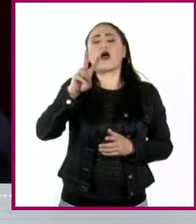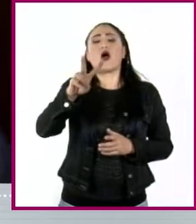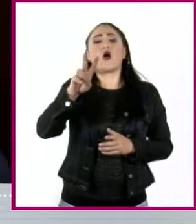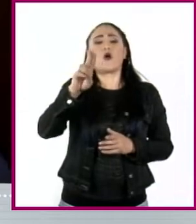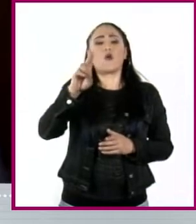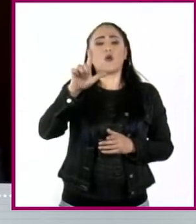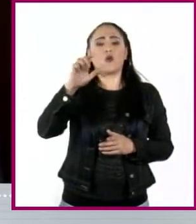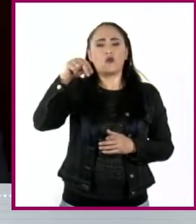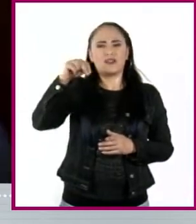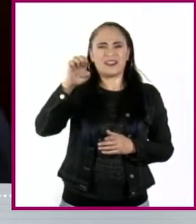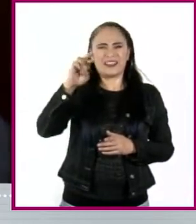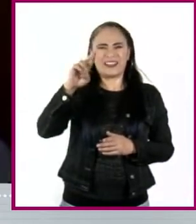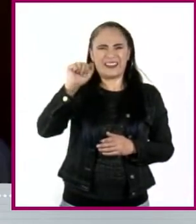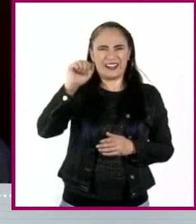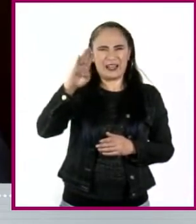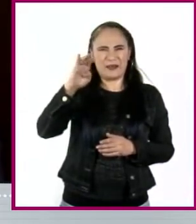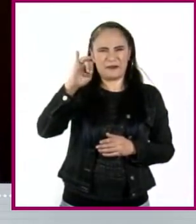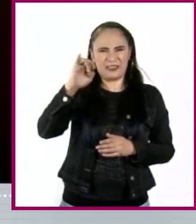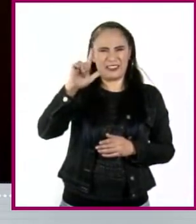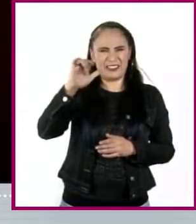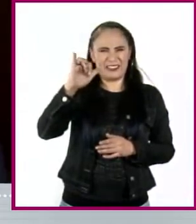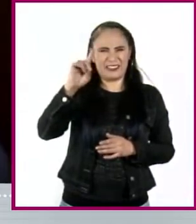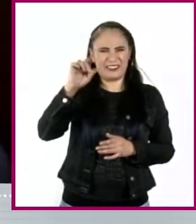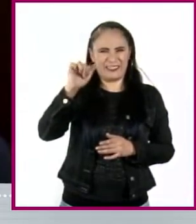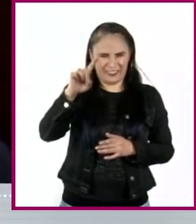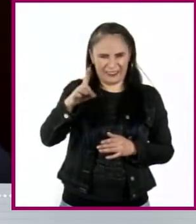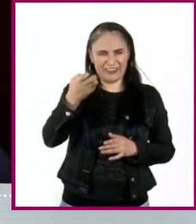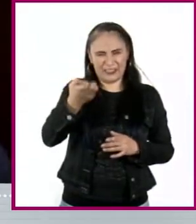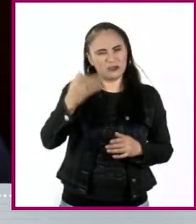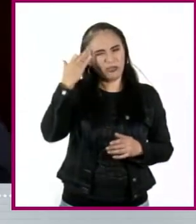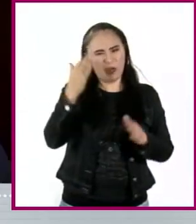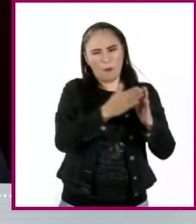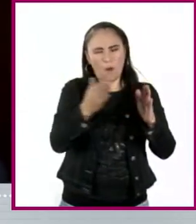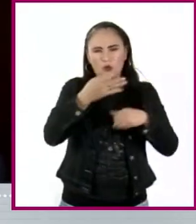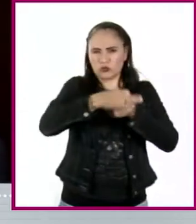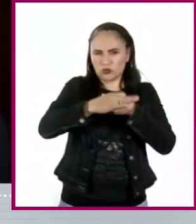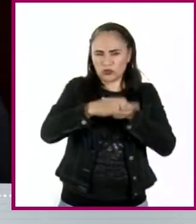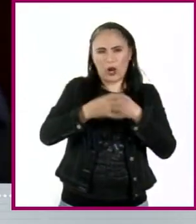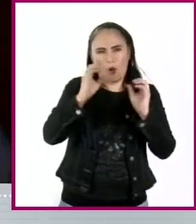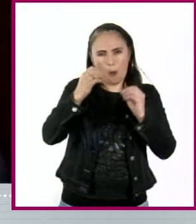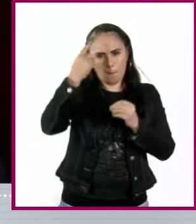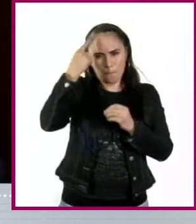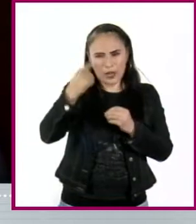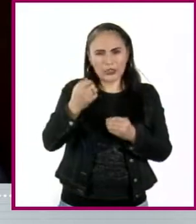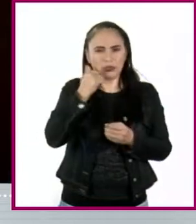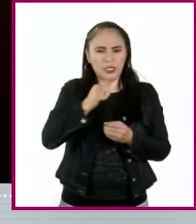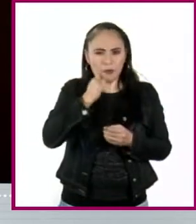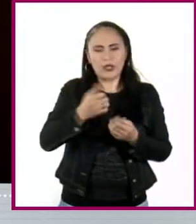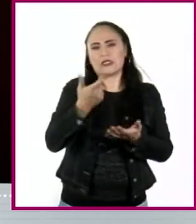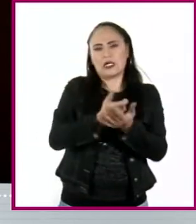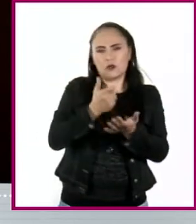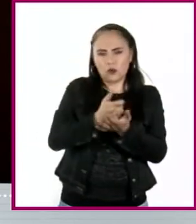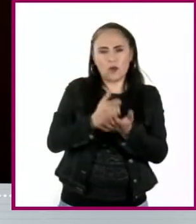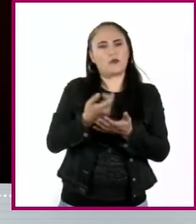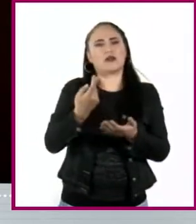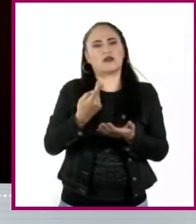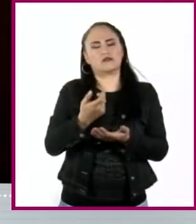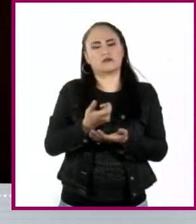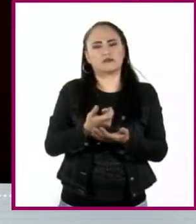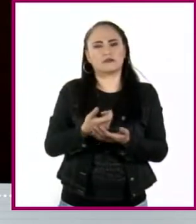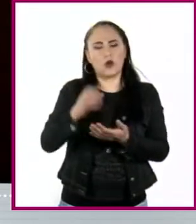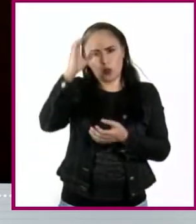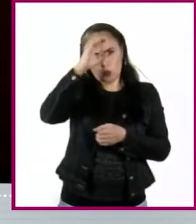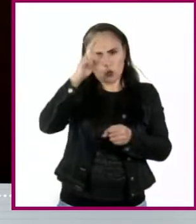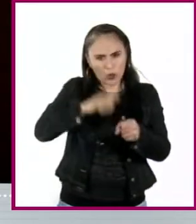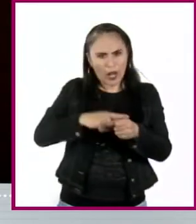situación temporal o permanente que tiene que ver con cuestiones estructurales, sociales, económicas o incluso puede haber también factores